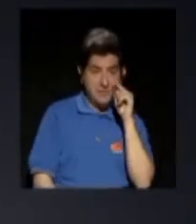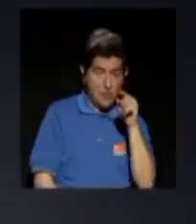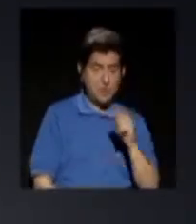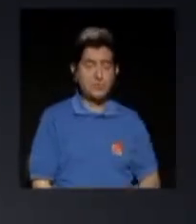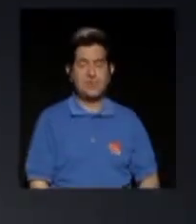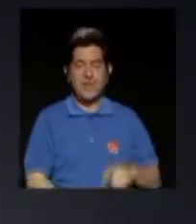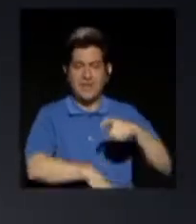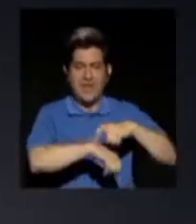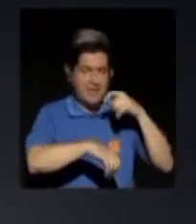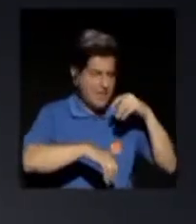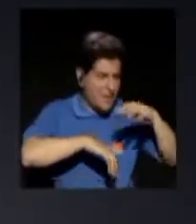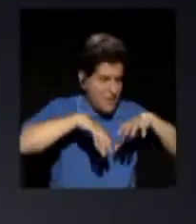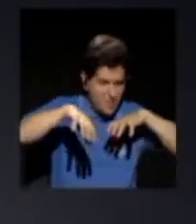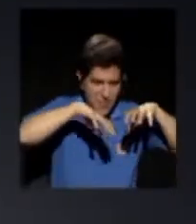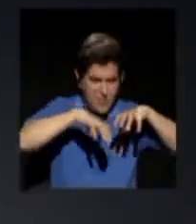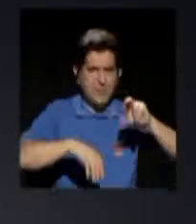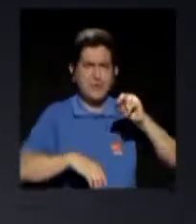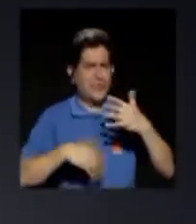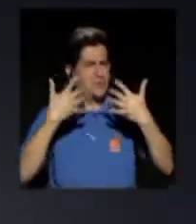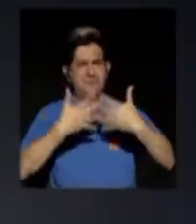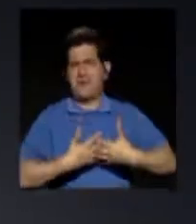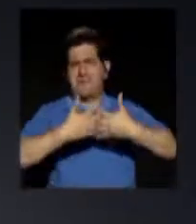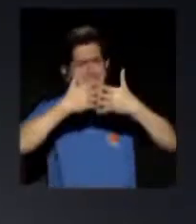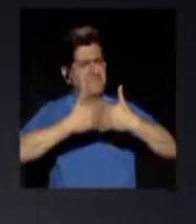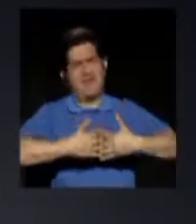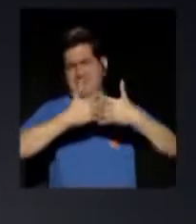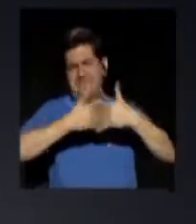el tiempo, no con máquinas